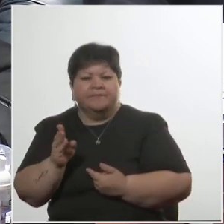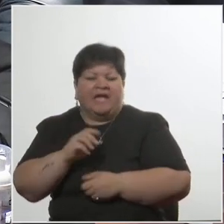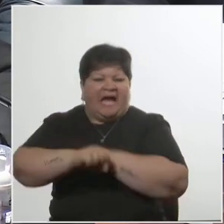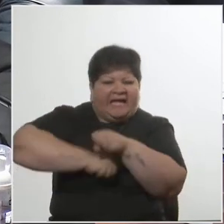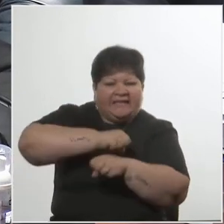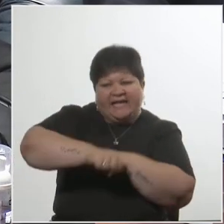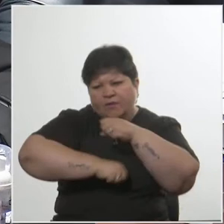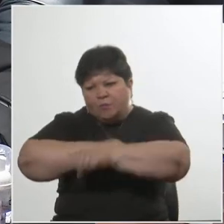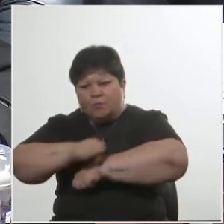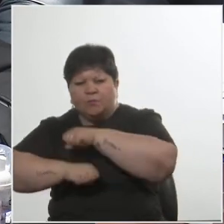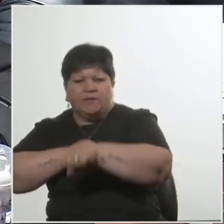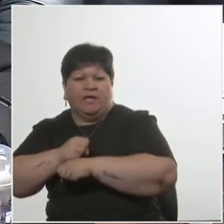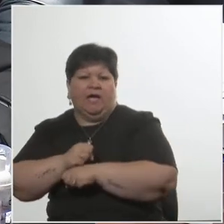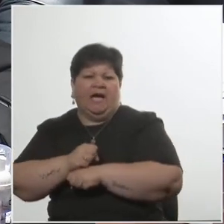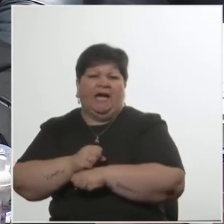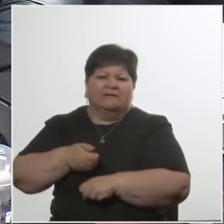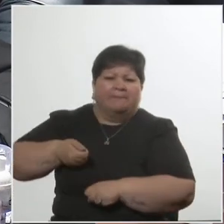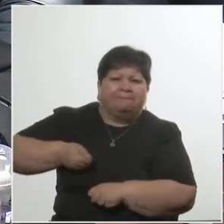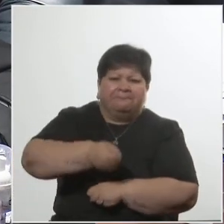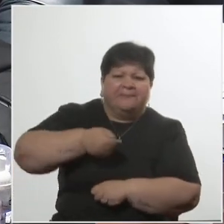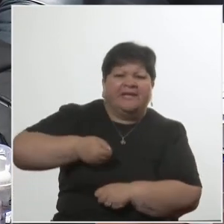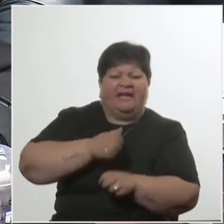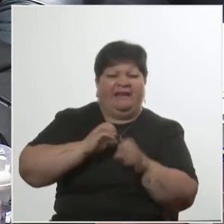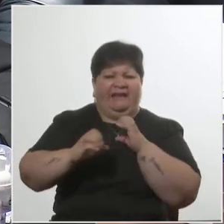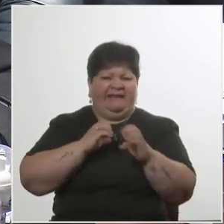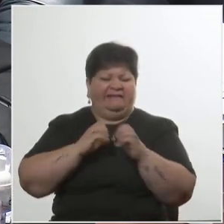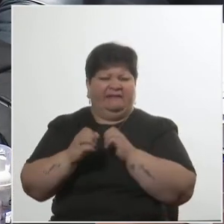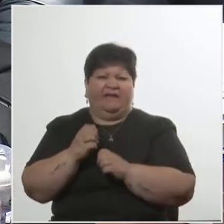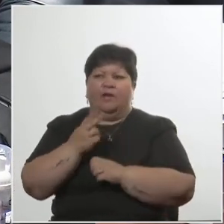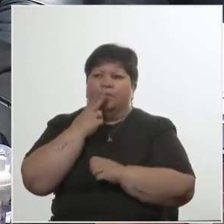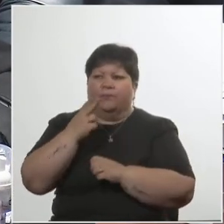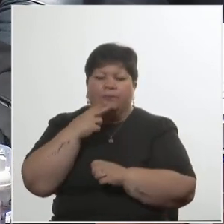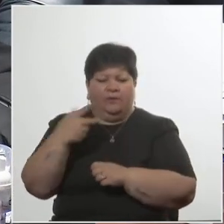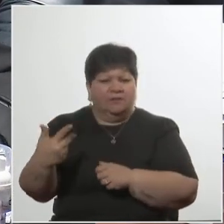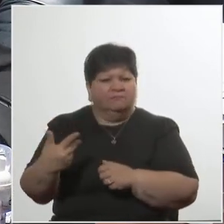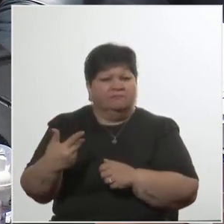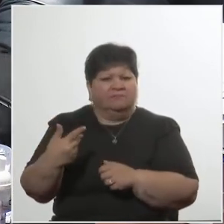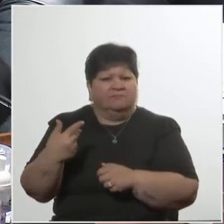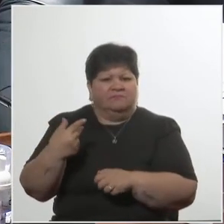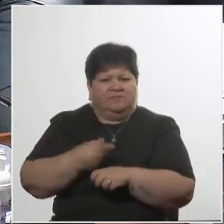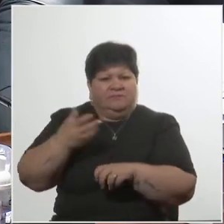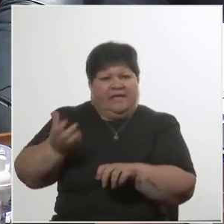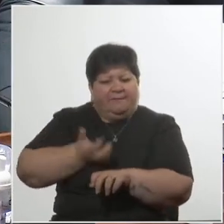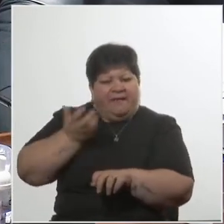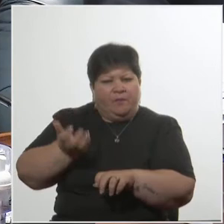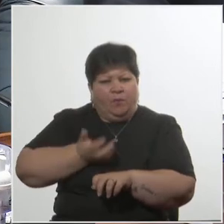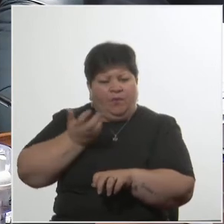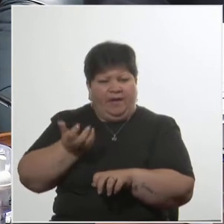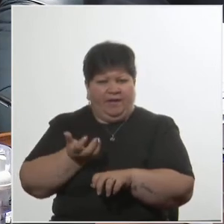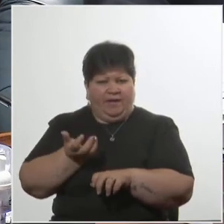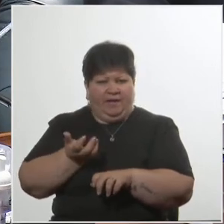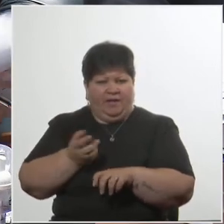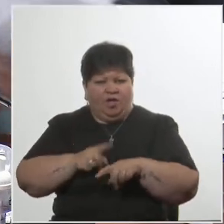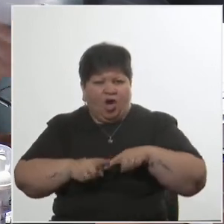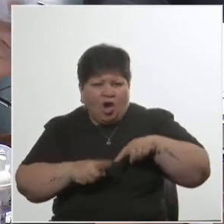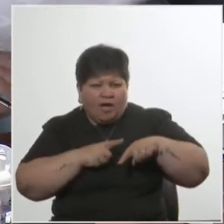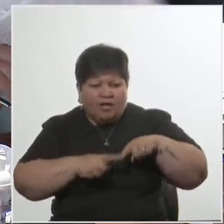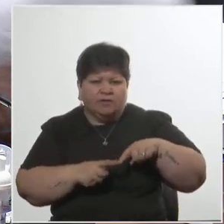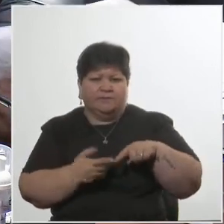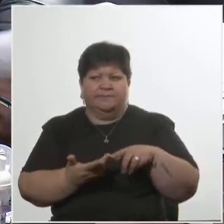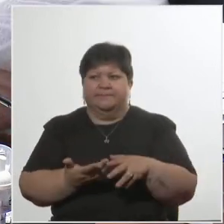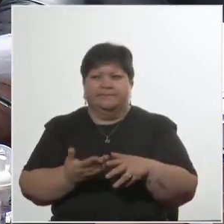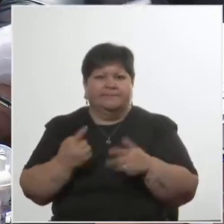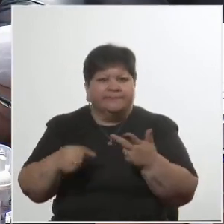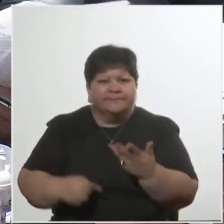hasta la utilización de picana eléctrica quemadura de cigarrillos en órganos genitales etcétera esto es la conclusión que